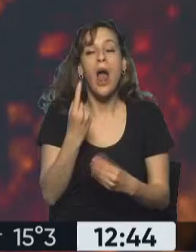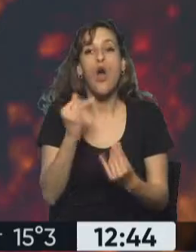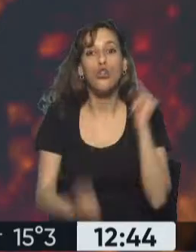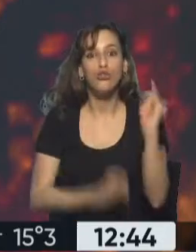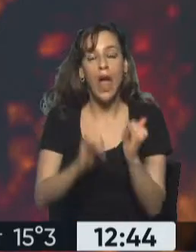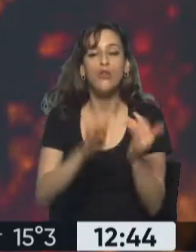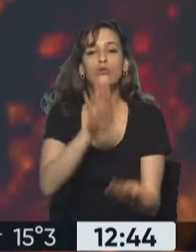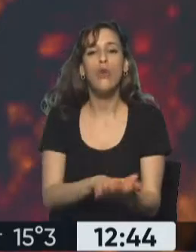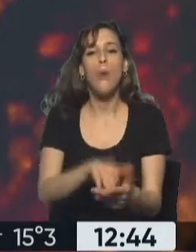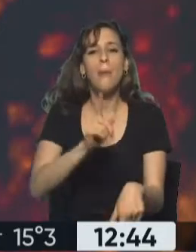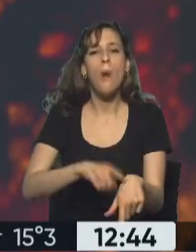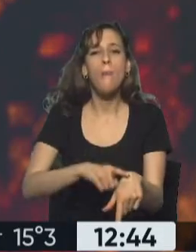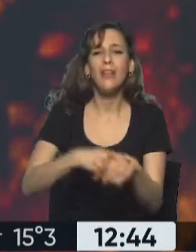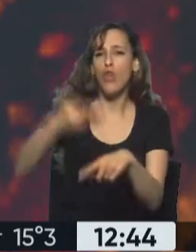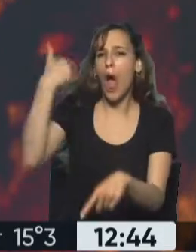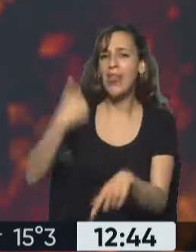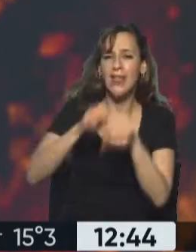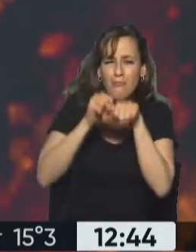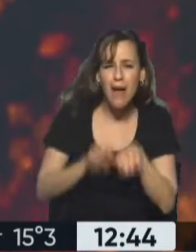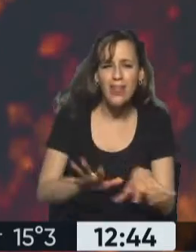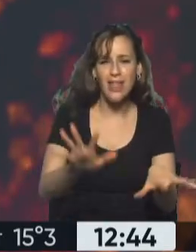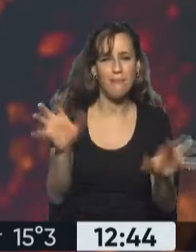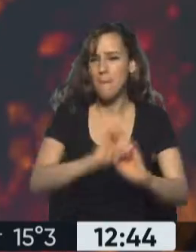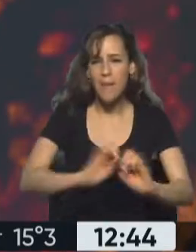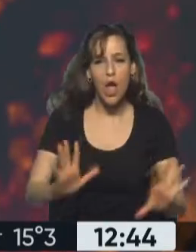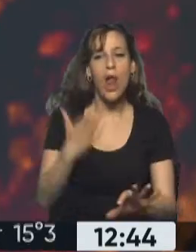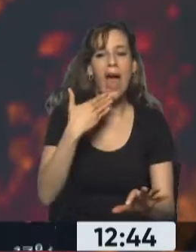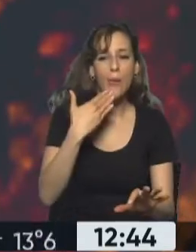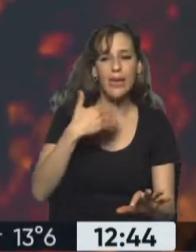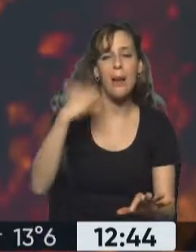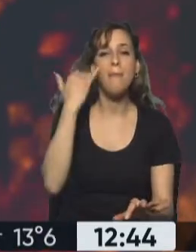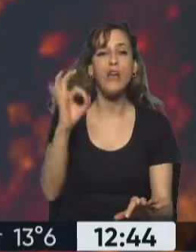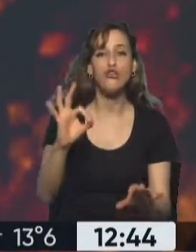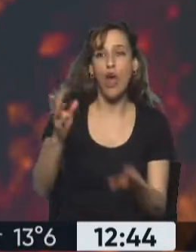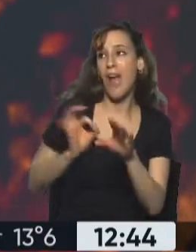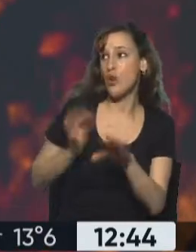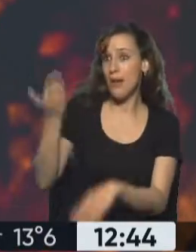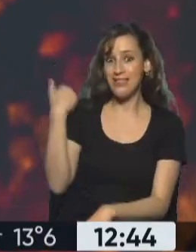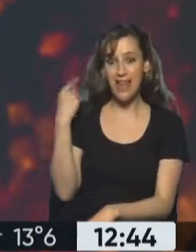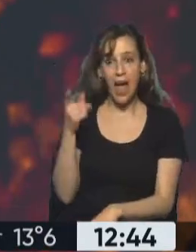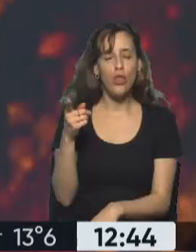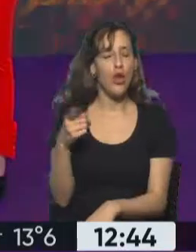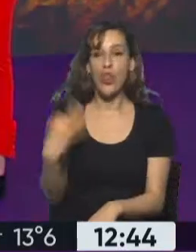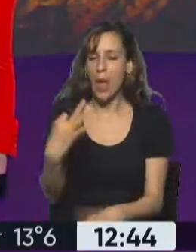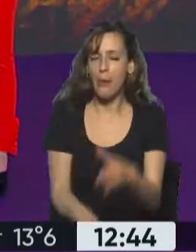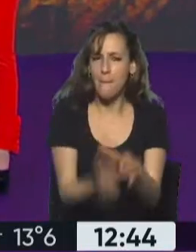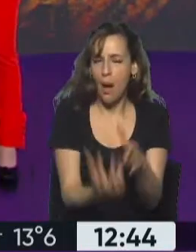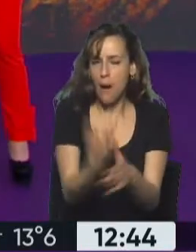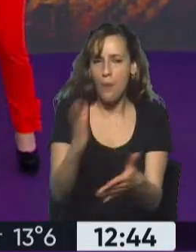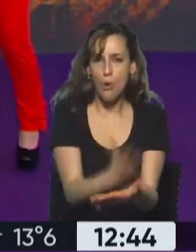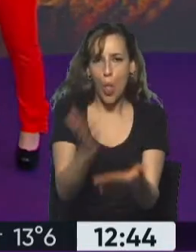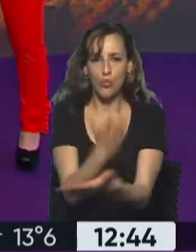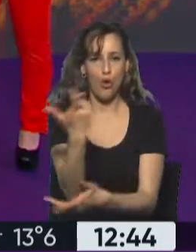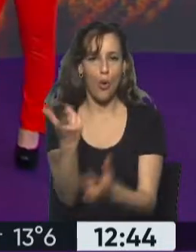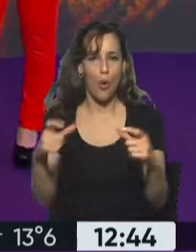sobre todo en el peor momento de la pandemia, ya por abril, por mayo del 2020, para financiar lo que no se podía financiar de otra manera. Pero no es hoy